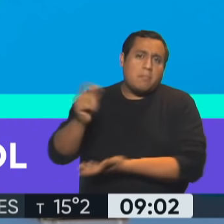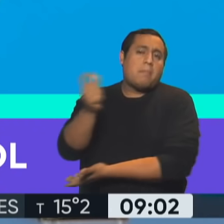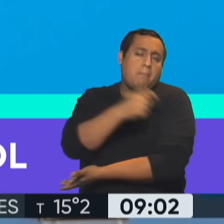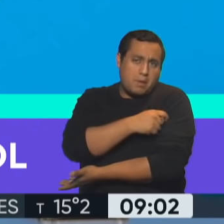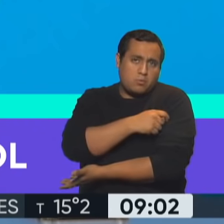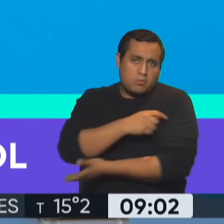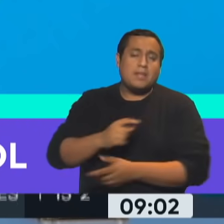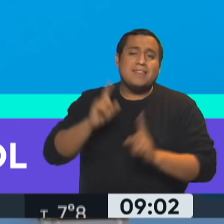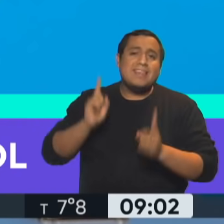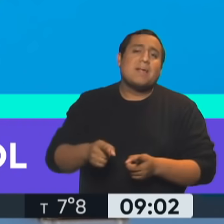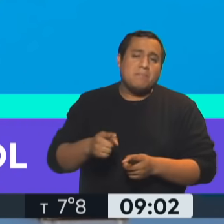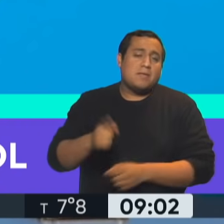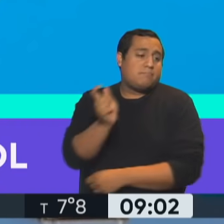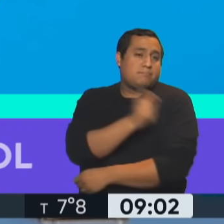intervalos.